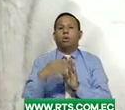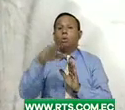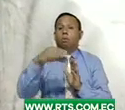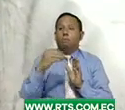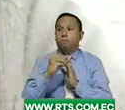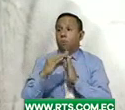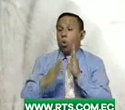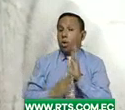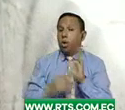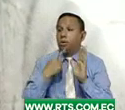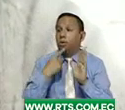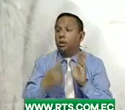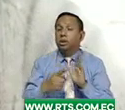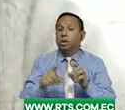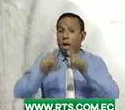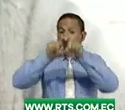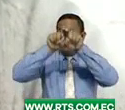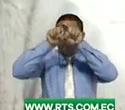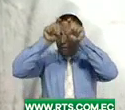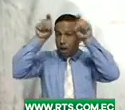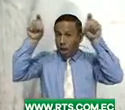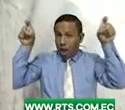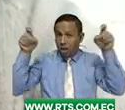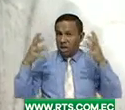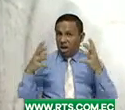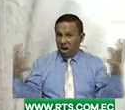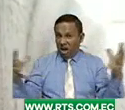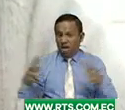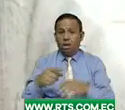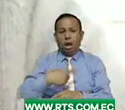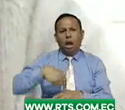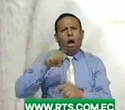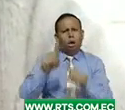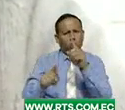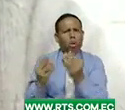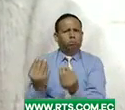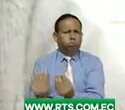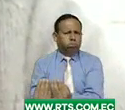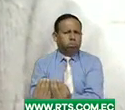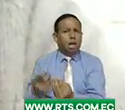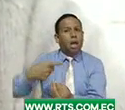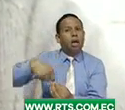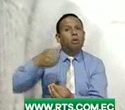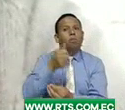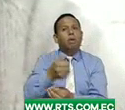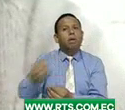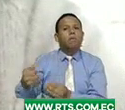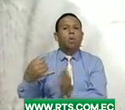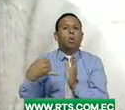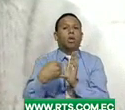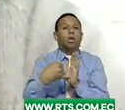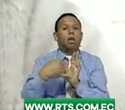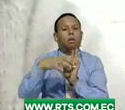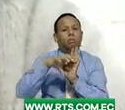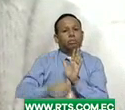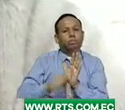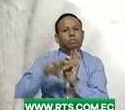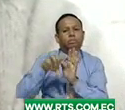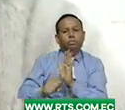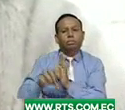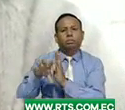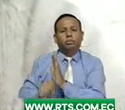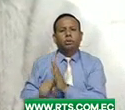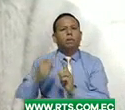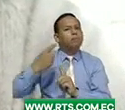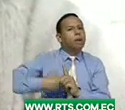que las grandes empresas, que son pocas realmente, tendrán que hacerse una autorretención mensual que no puede ser menor